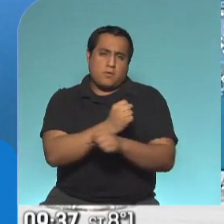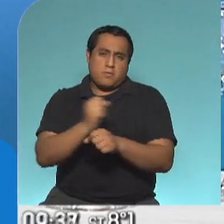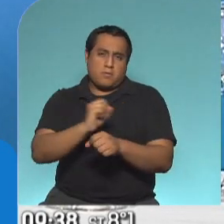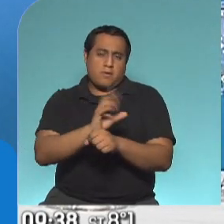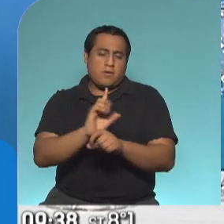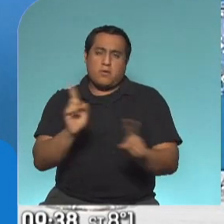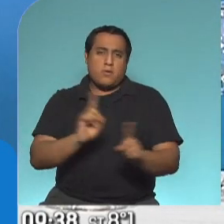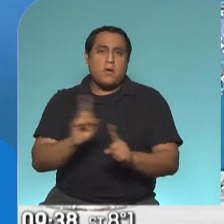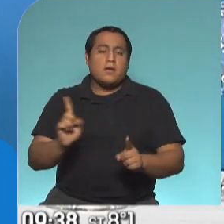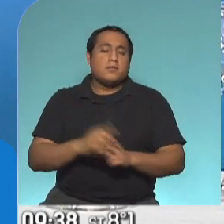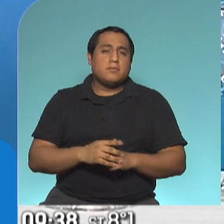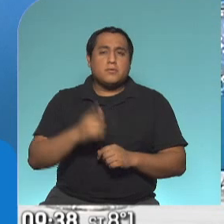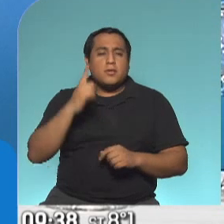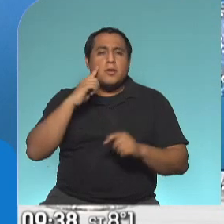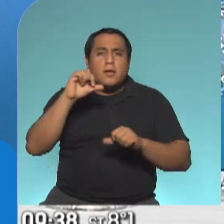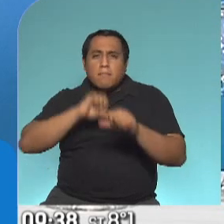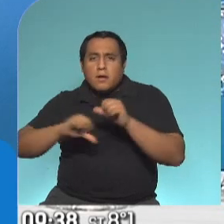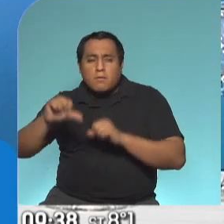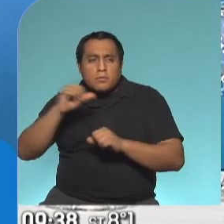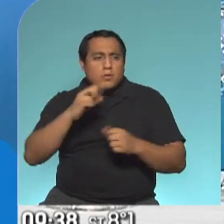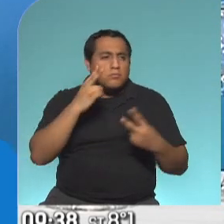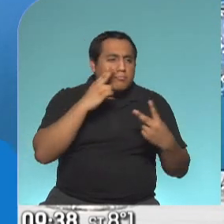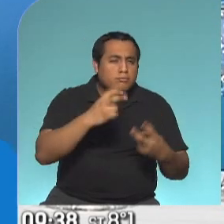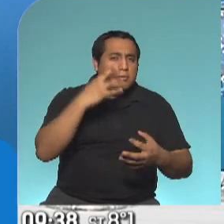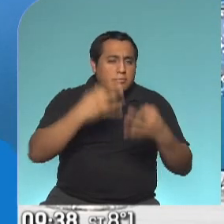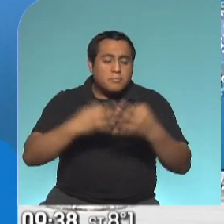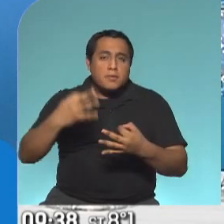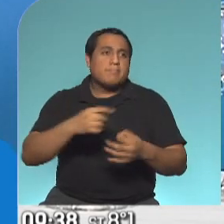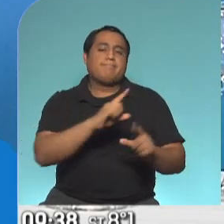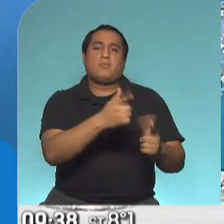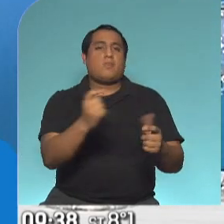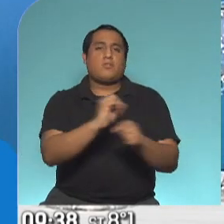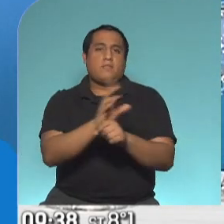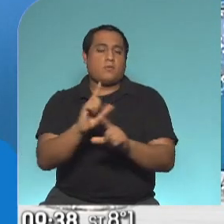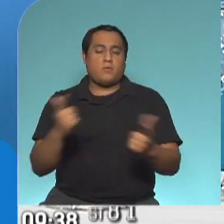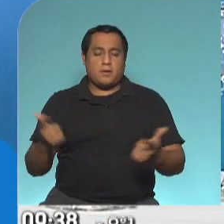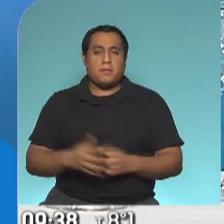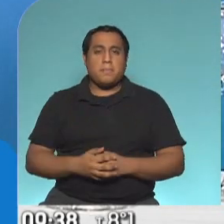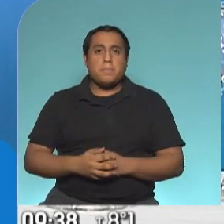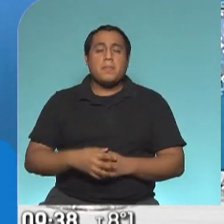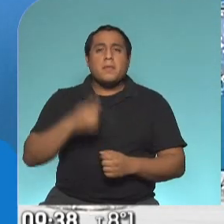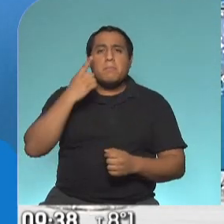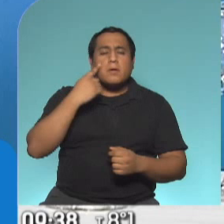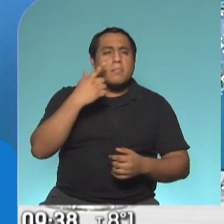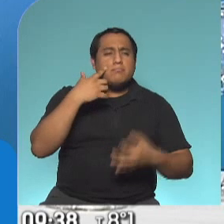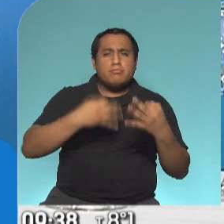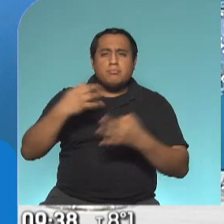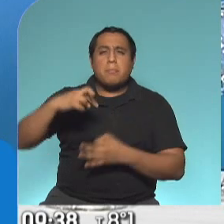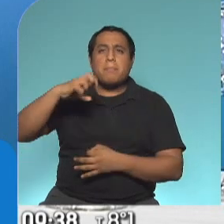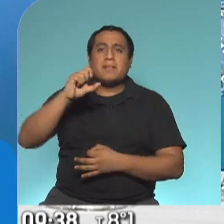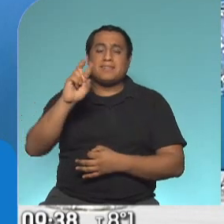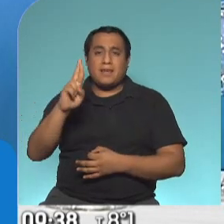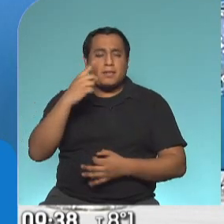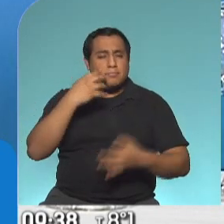reunir criterios clínicos epidemiológicos laboratoriales y a nivel laboratorial la cantidad de muestras de psr que han sido